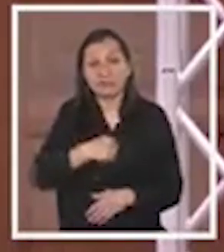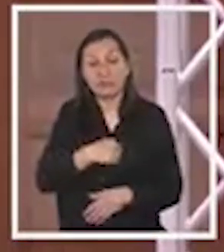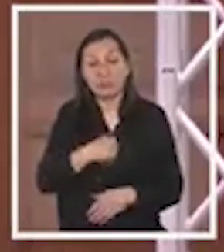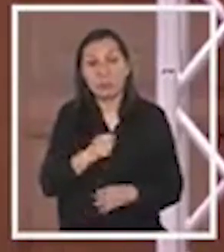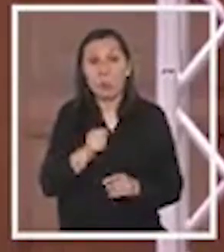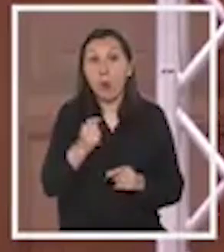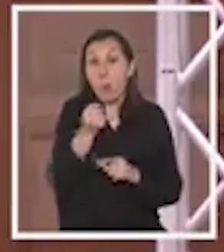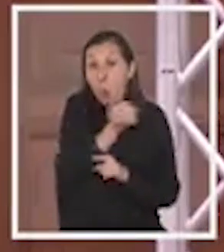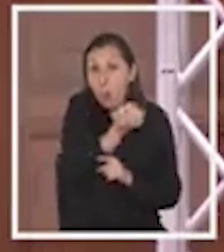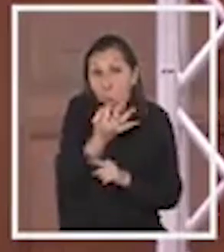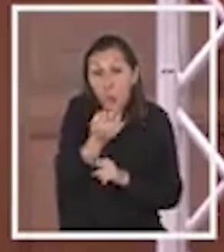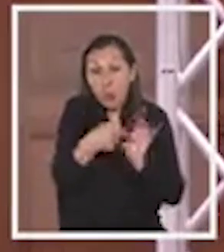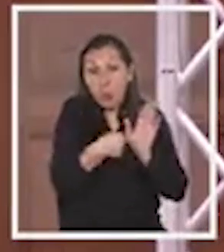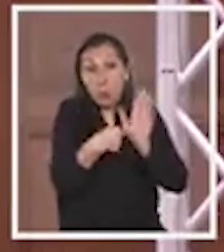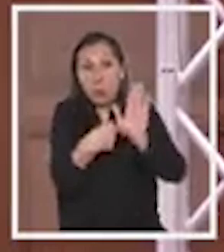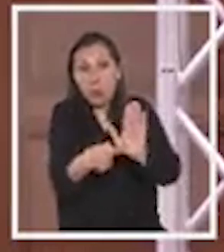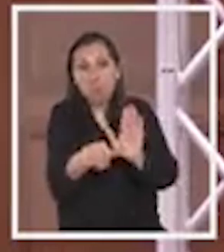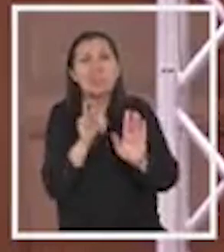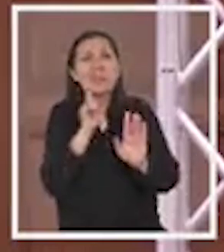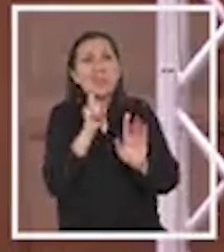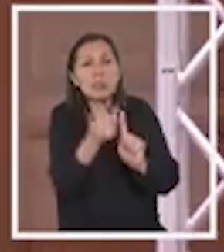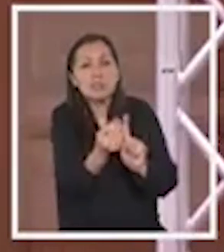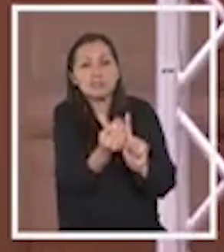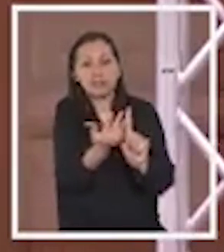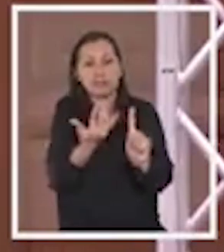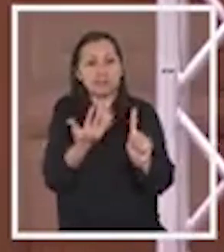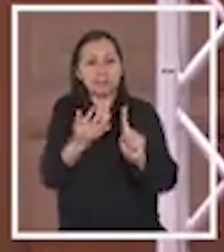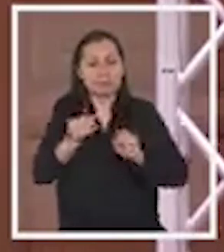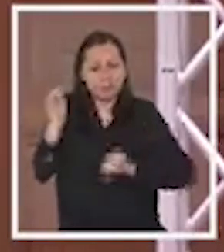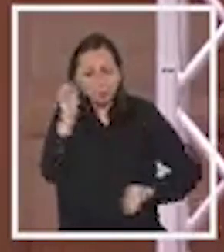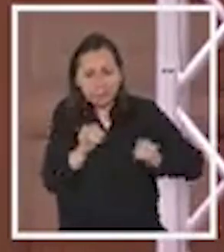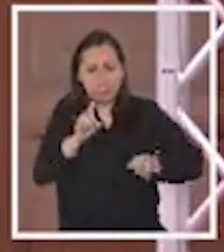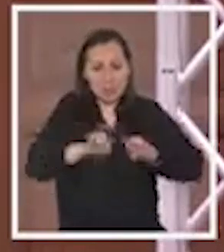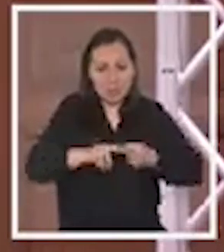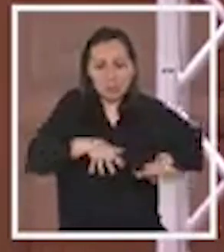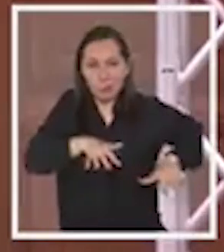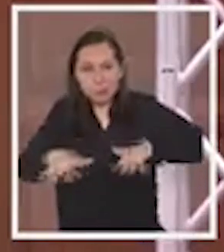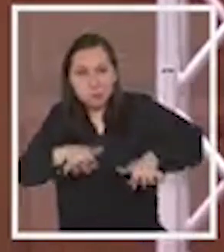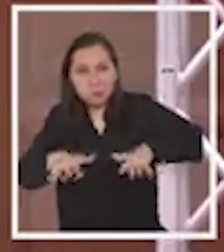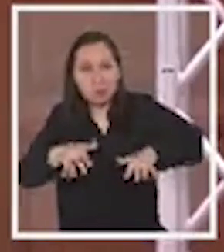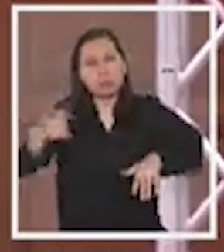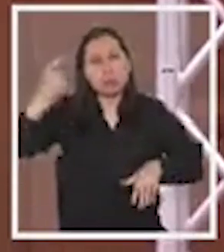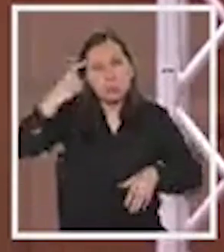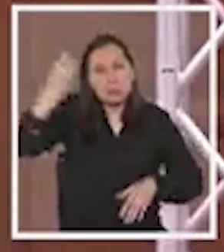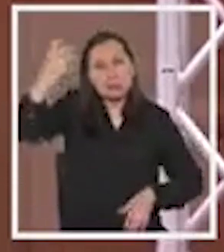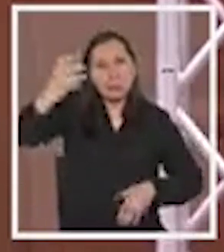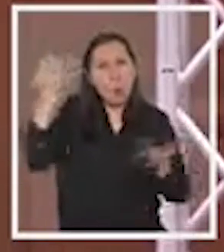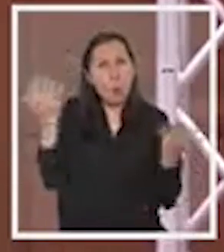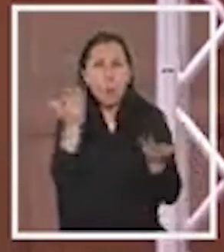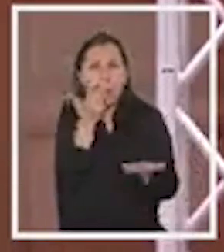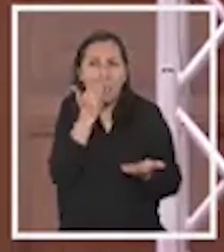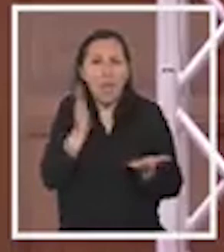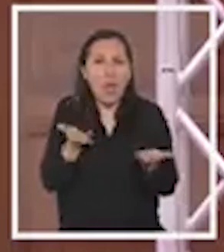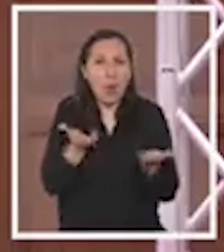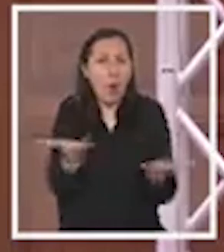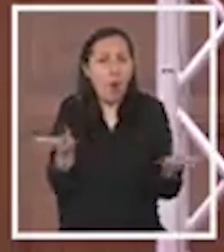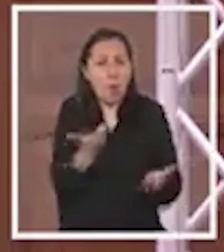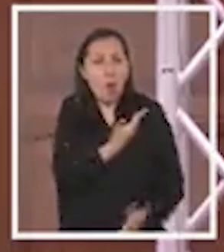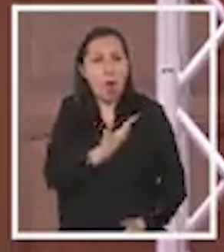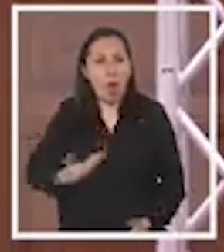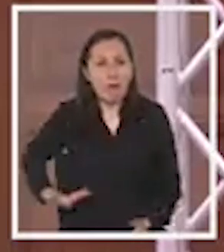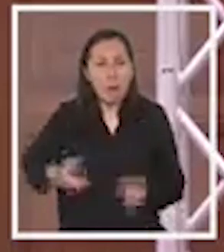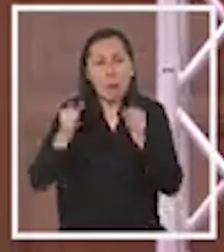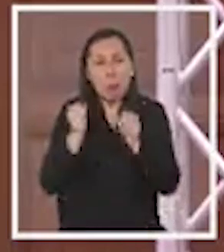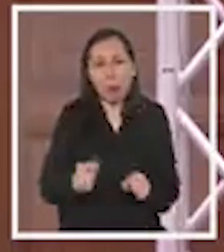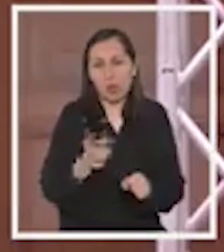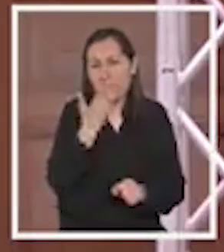cada número hay alguien elaborando, hay alguien participando, hay alguien pensando cómo hacerlo mejor y cómo nuestro gobierno puede hacerlo